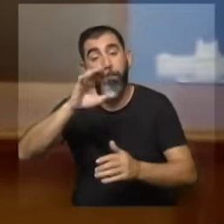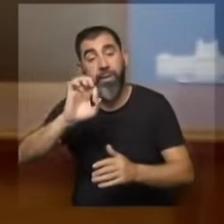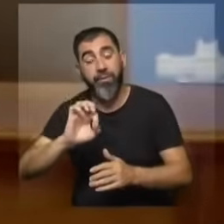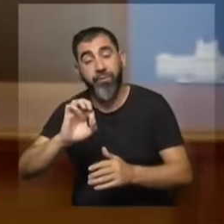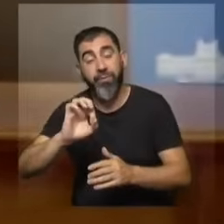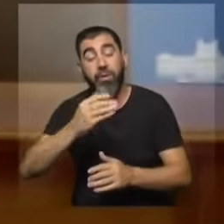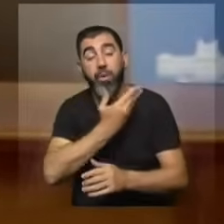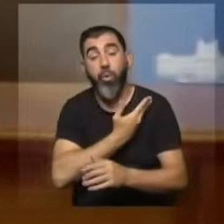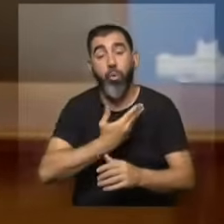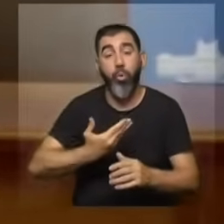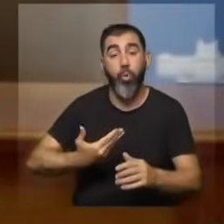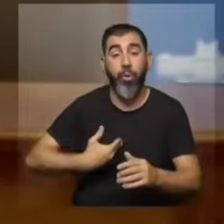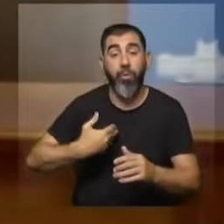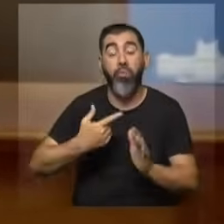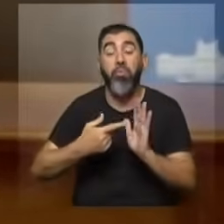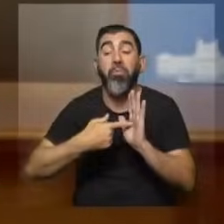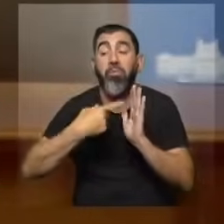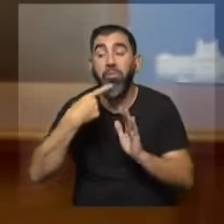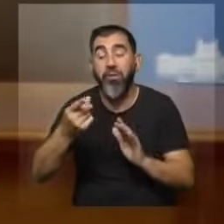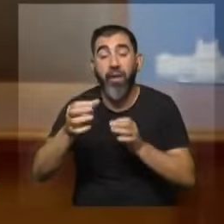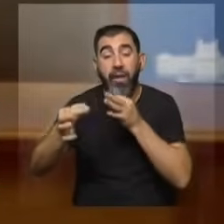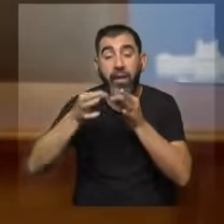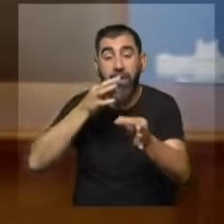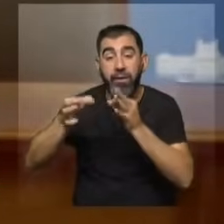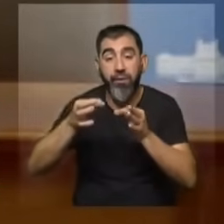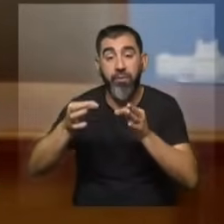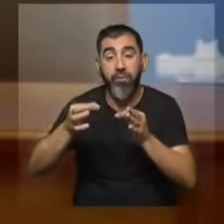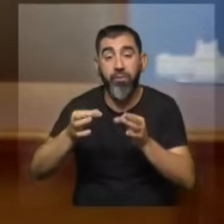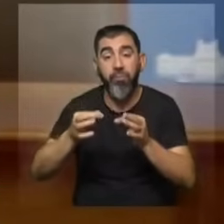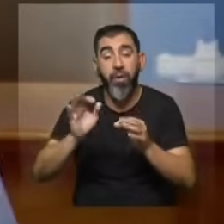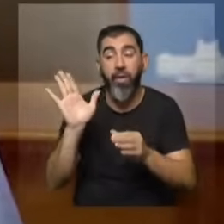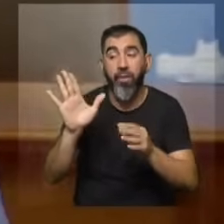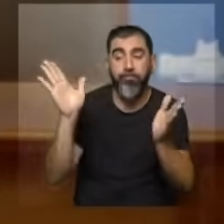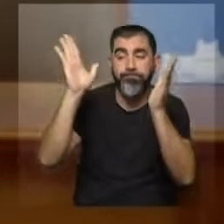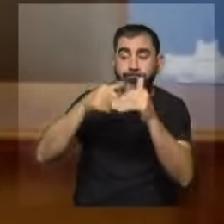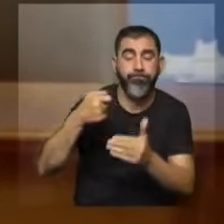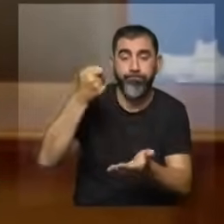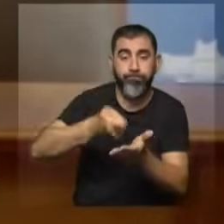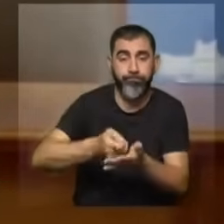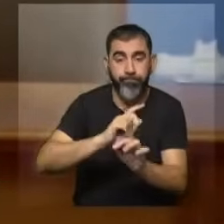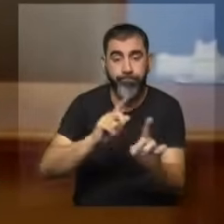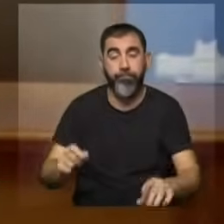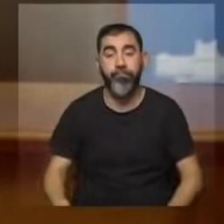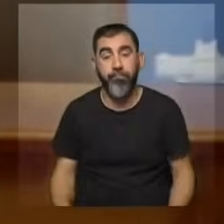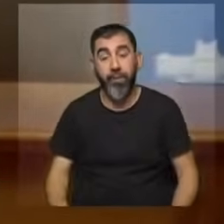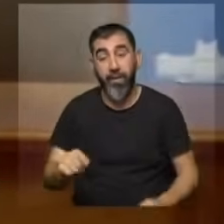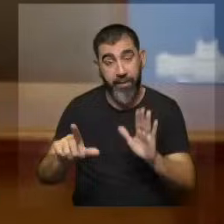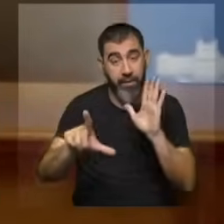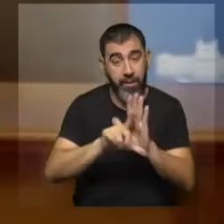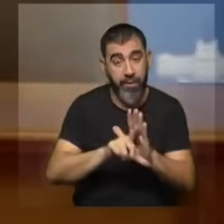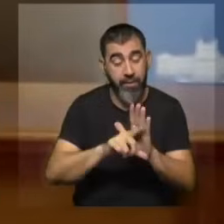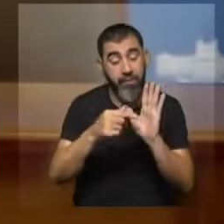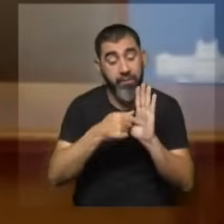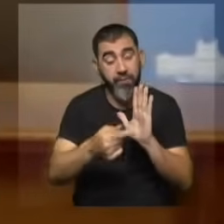y el poder ejecutivo establecieron un criterio de que en realidad parte de sus adeudos no podían ser contemplados en esta ley nosotros lo que